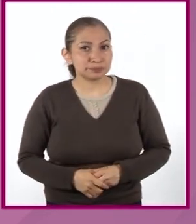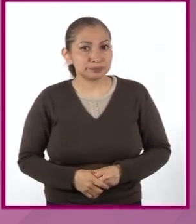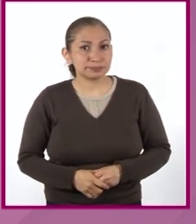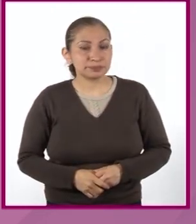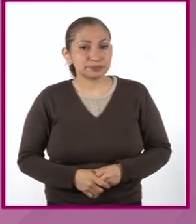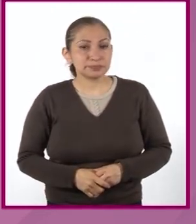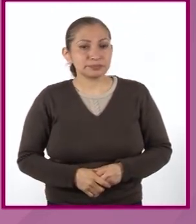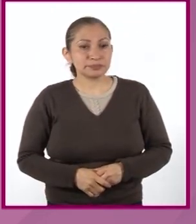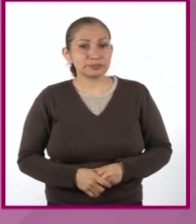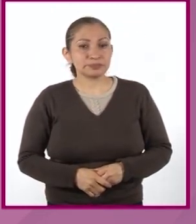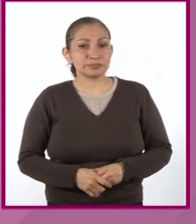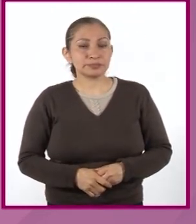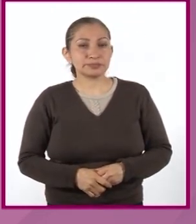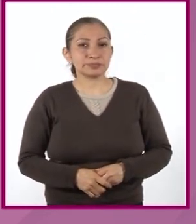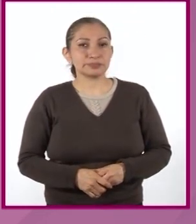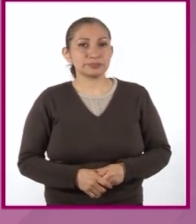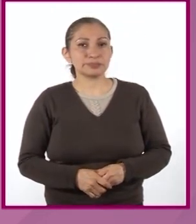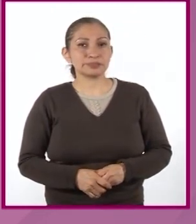gráficos.